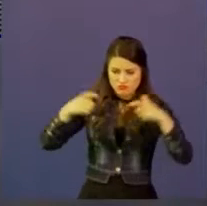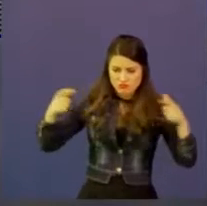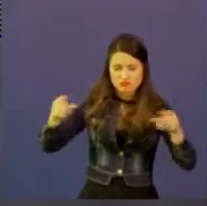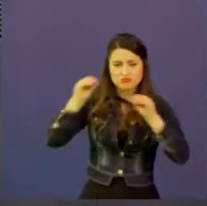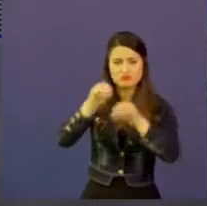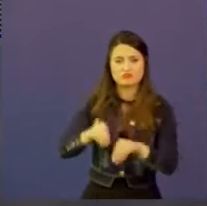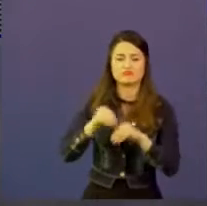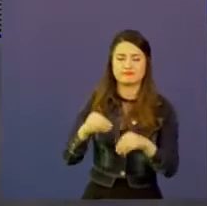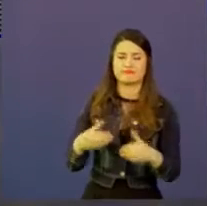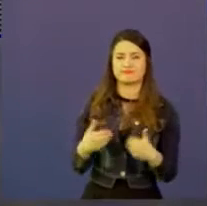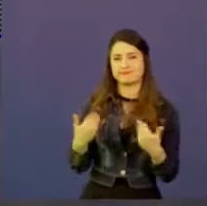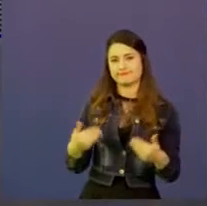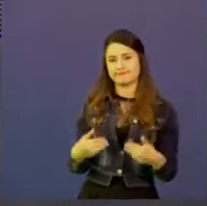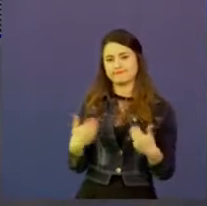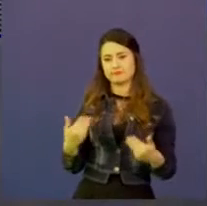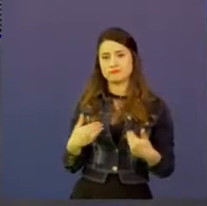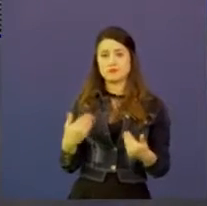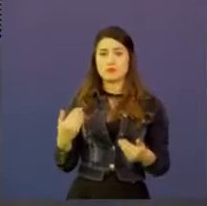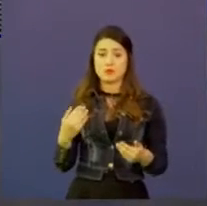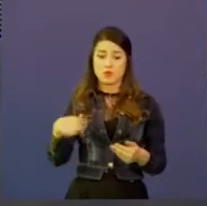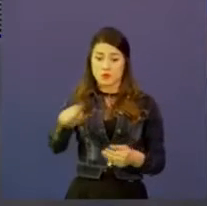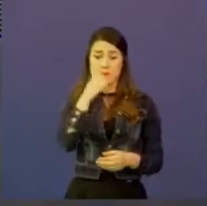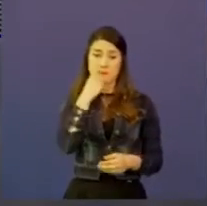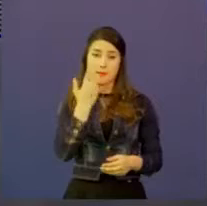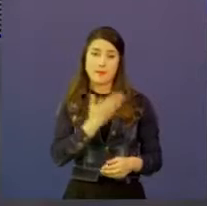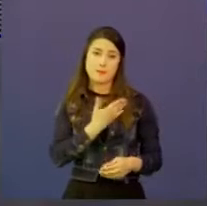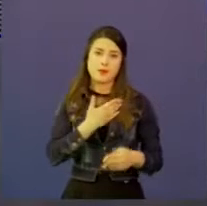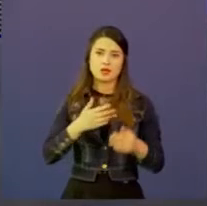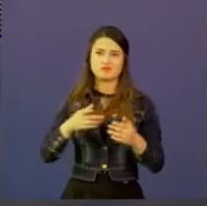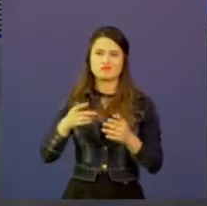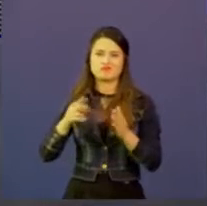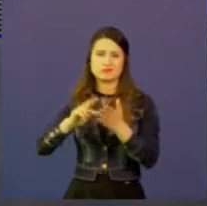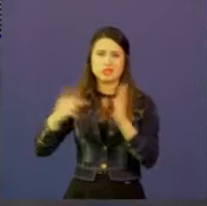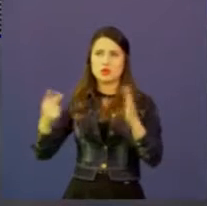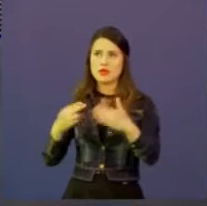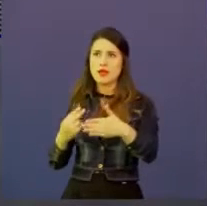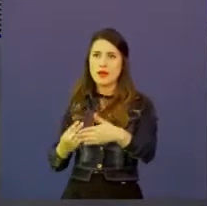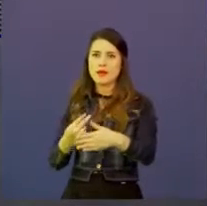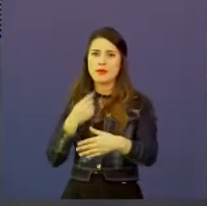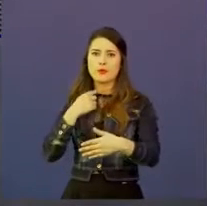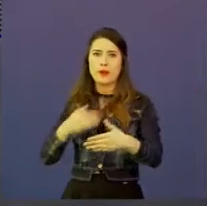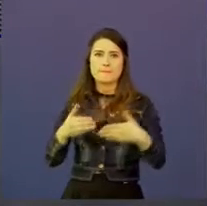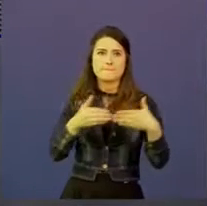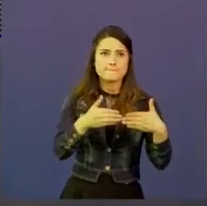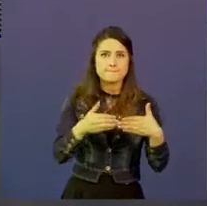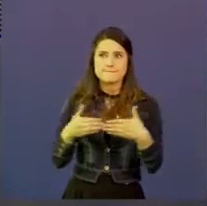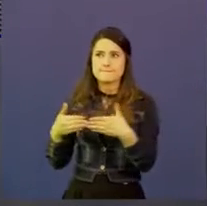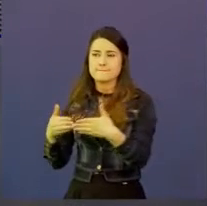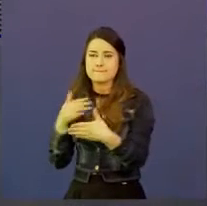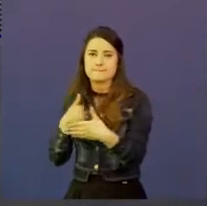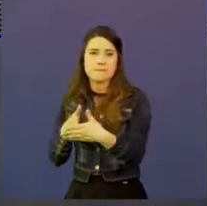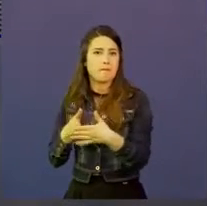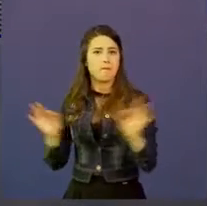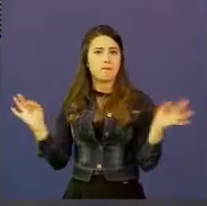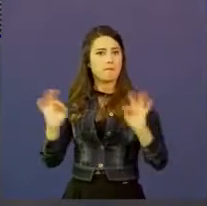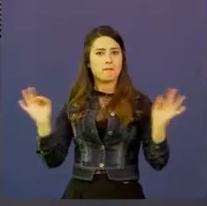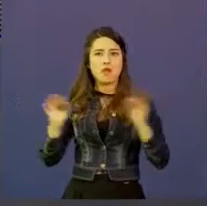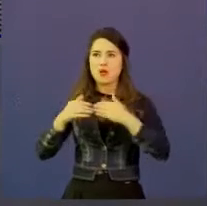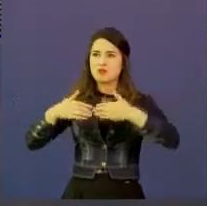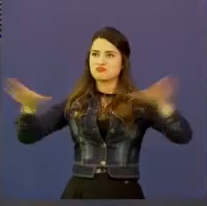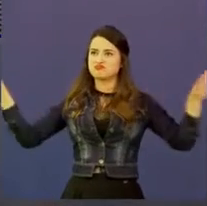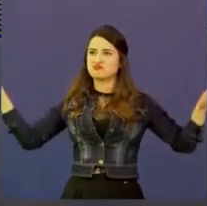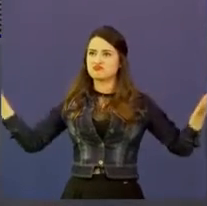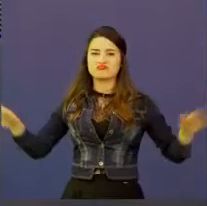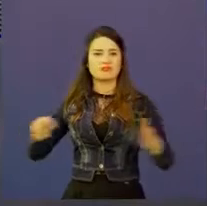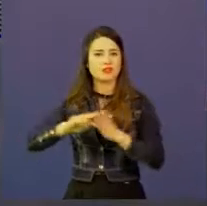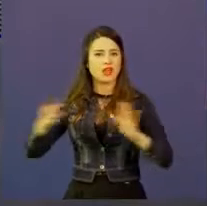brechas digitales. Y creemos que la formación de los padres puede apalancar procesos pedagógicos